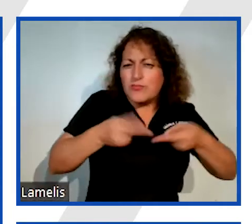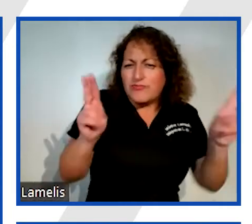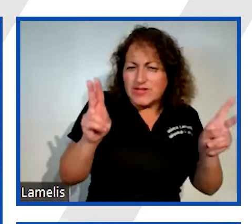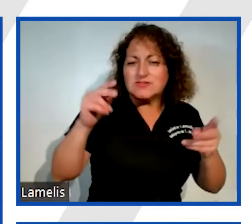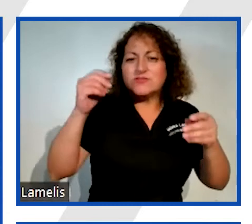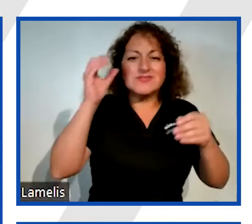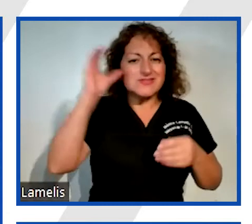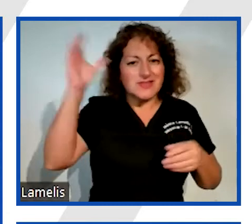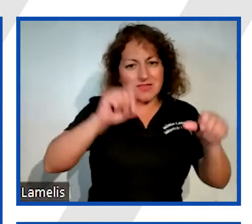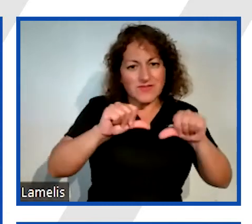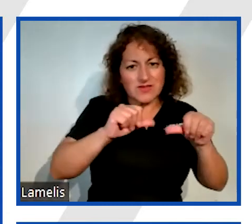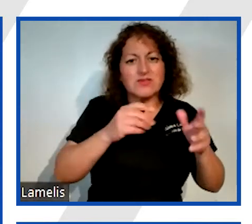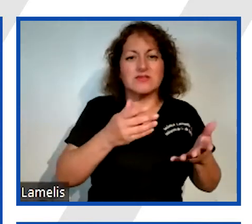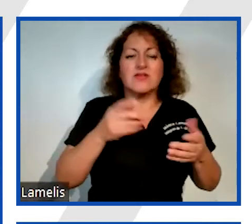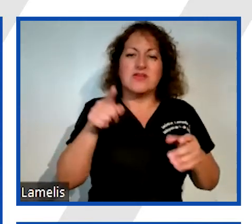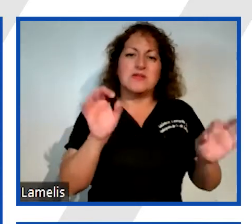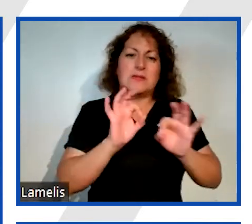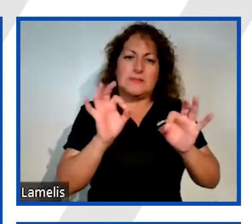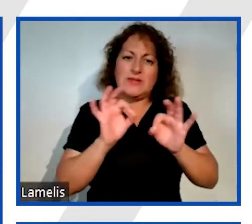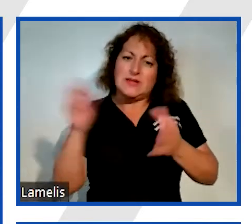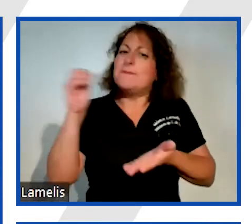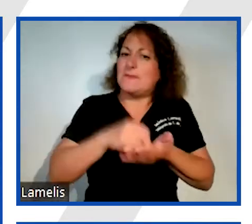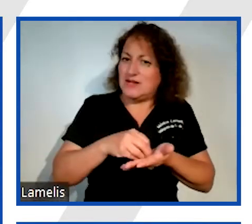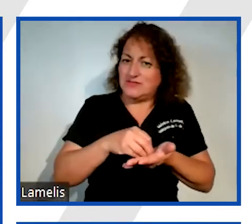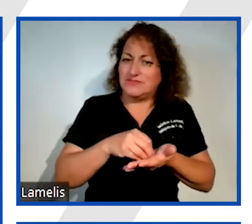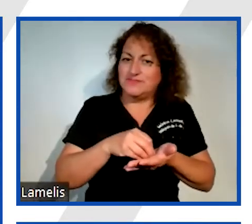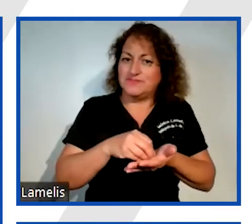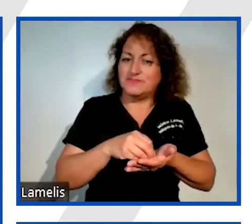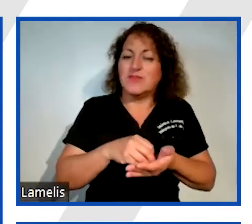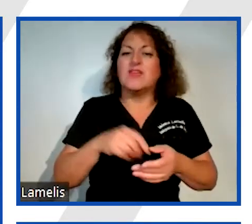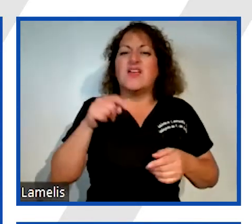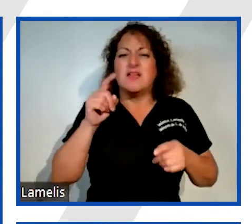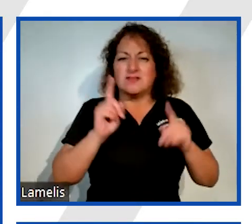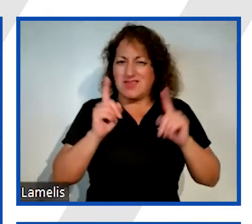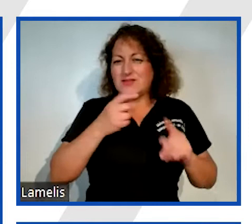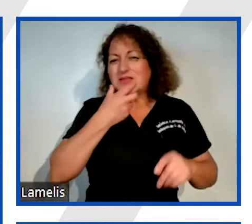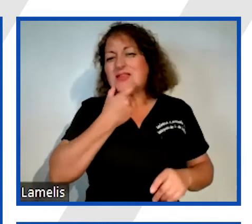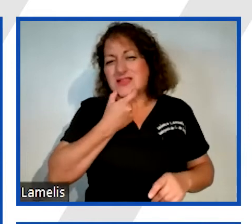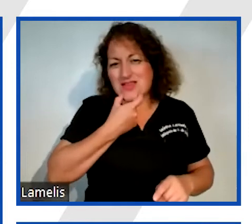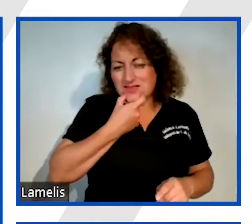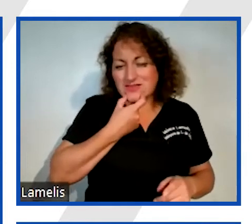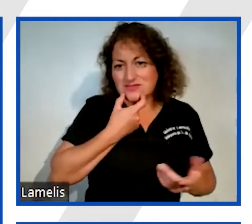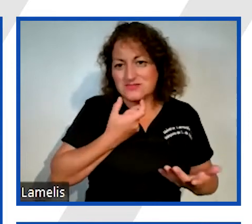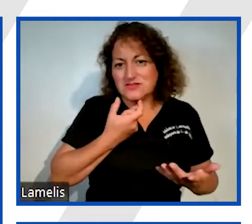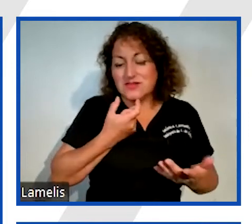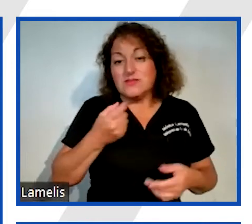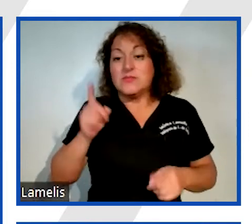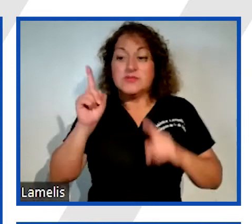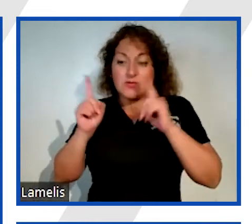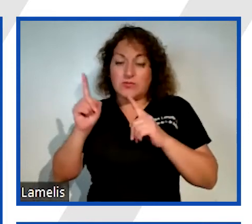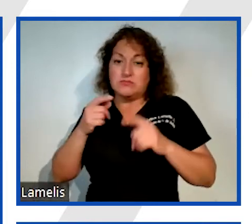la cual habla al respecto de lo que yo les hable en general estar en inglés y todo pero si quieren hacer cómo hacer una una